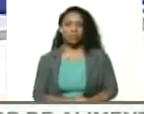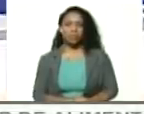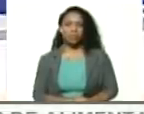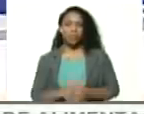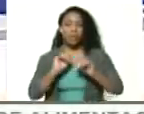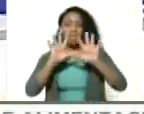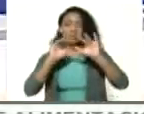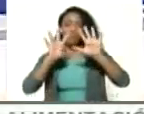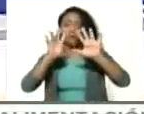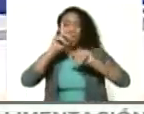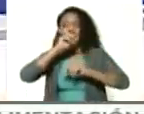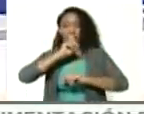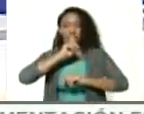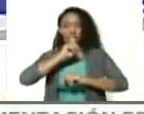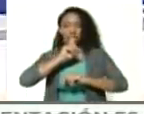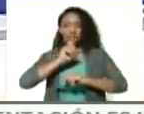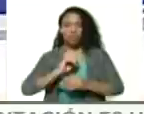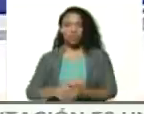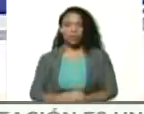19 años.